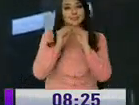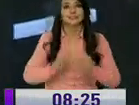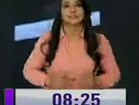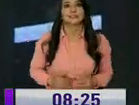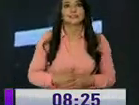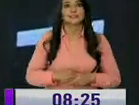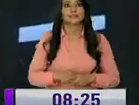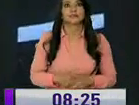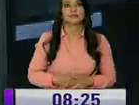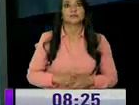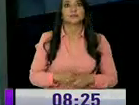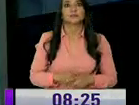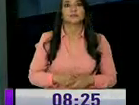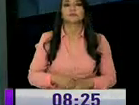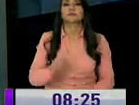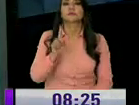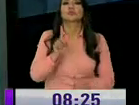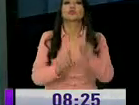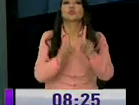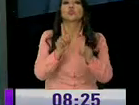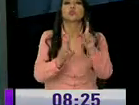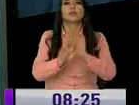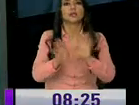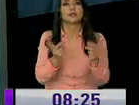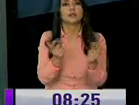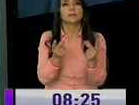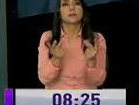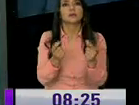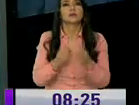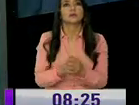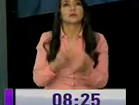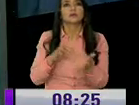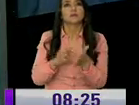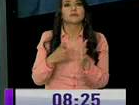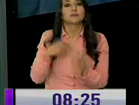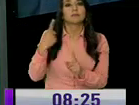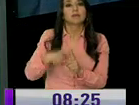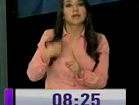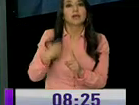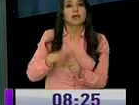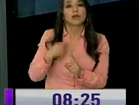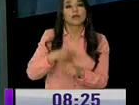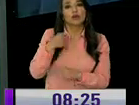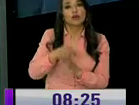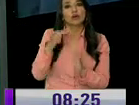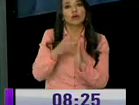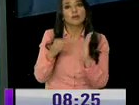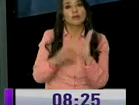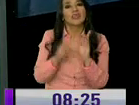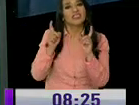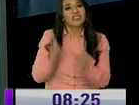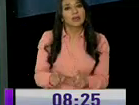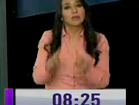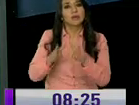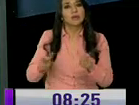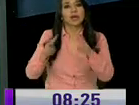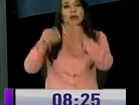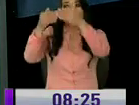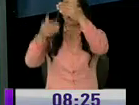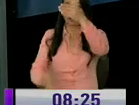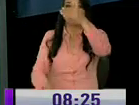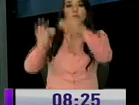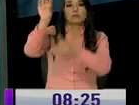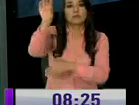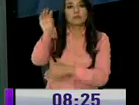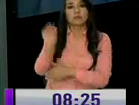más. Oye, Sofía, una consulta rapidita. ¿No se supone que los mercados por ordenanza tienen que poner los precios a visibilidad